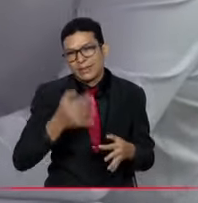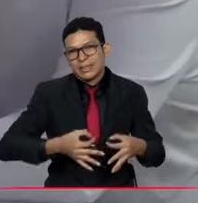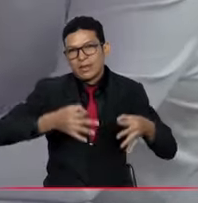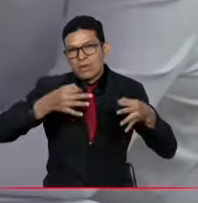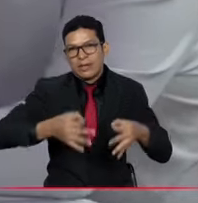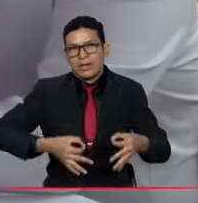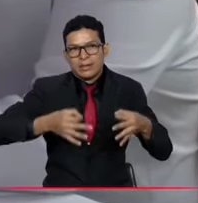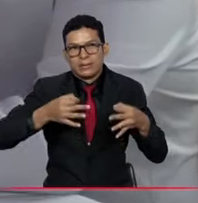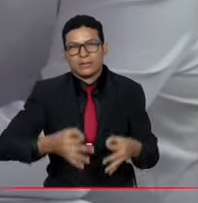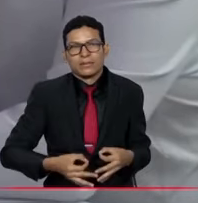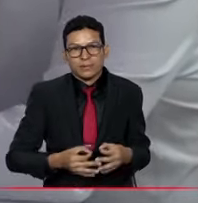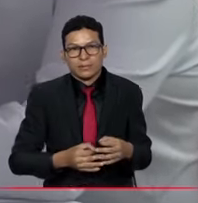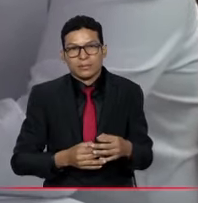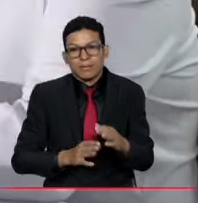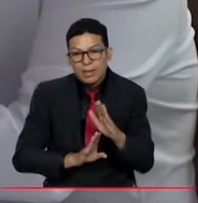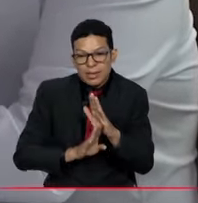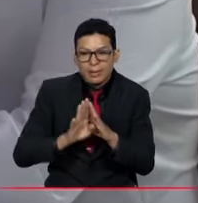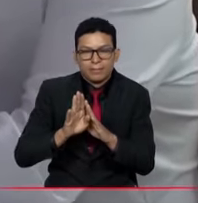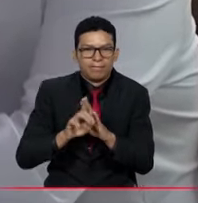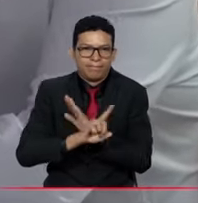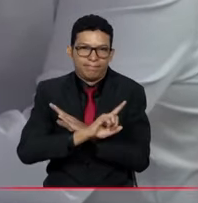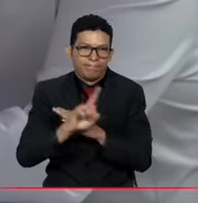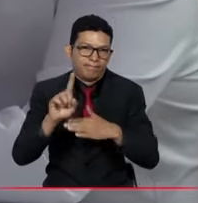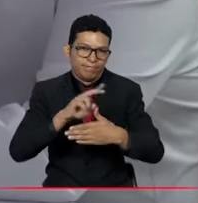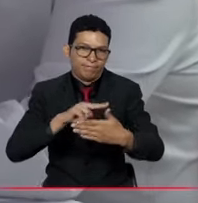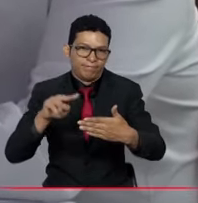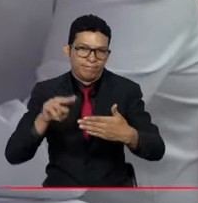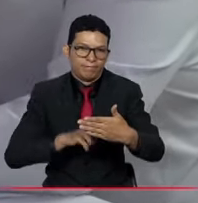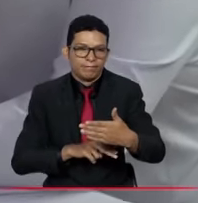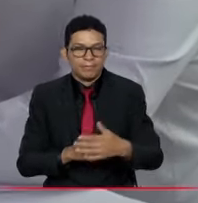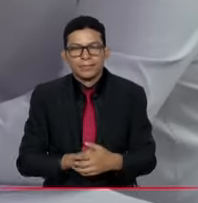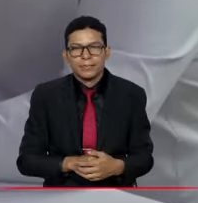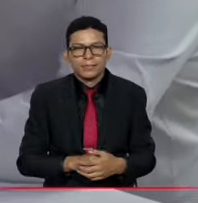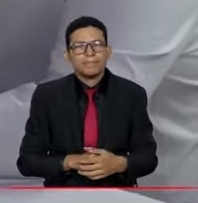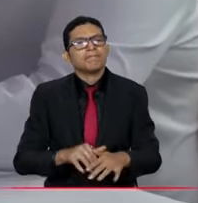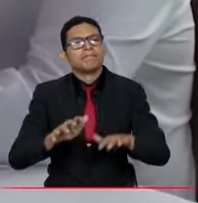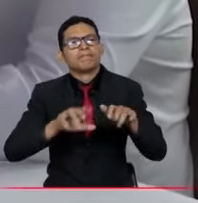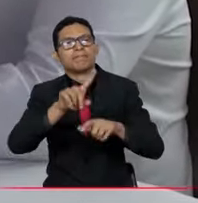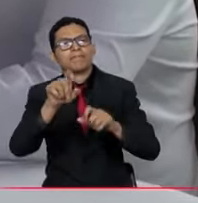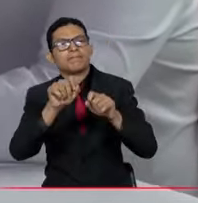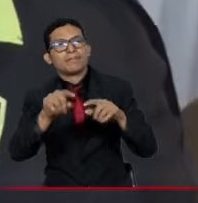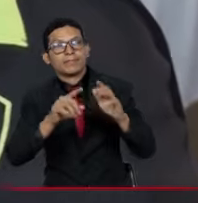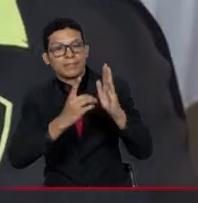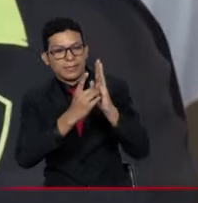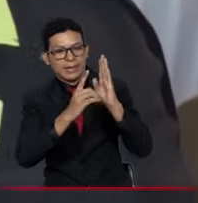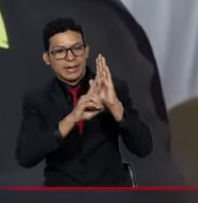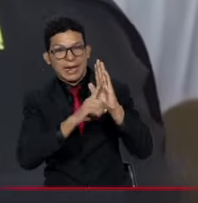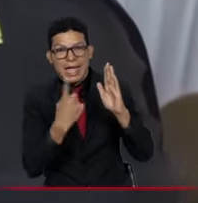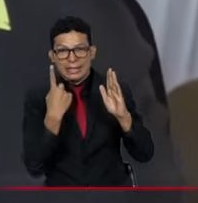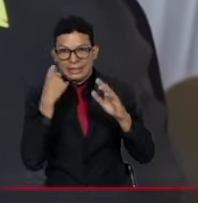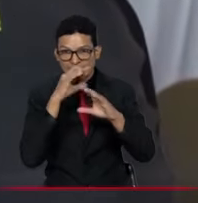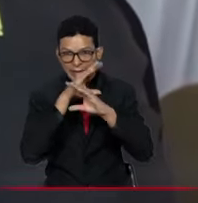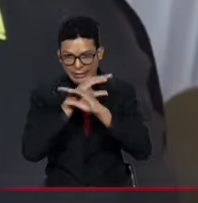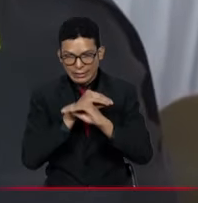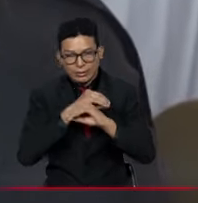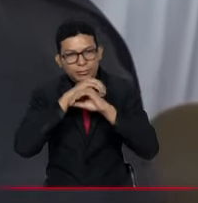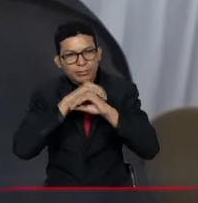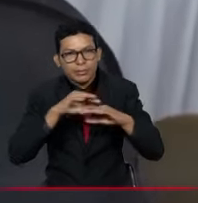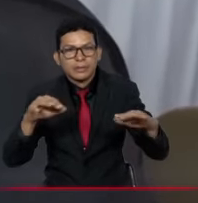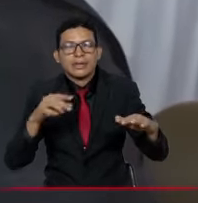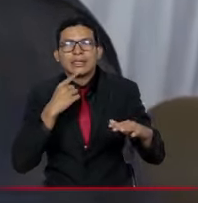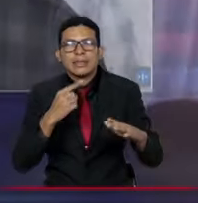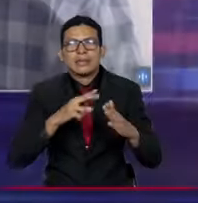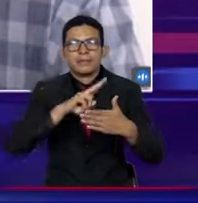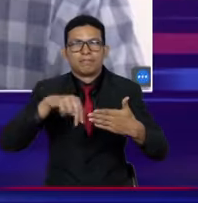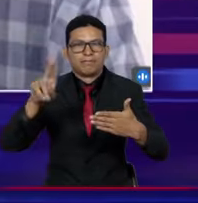inseguridad nos avance un poco más. Secretario, ese decreto publicado anoche también incluye la prohibición del consumo